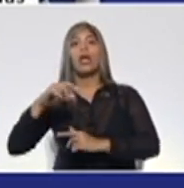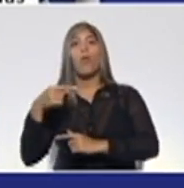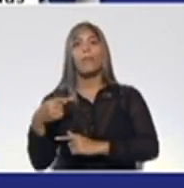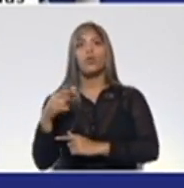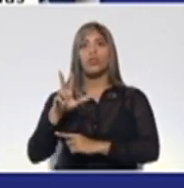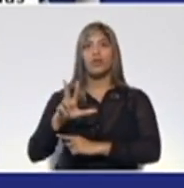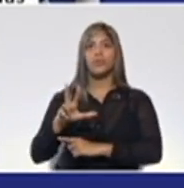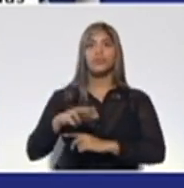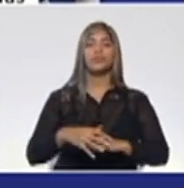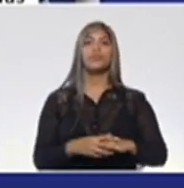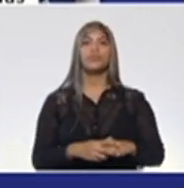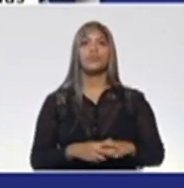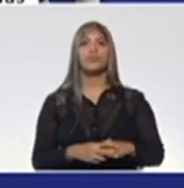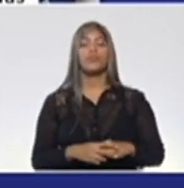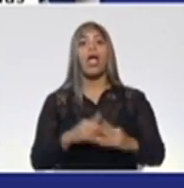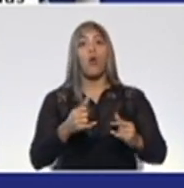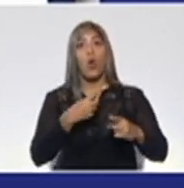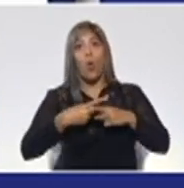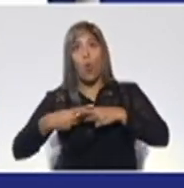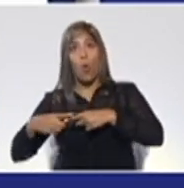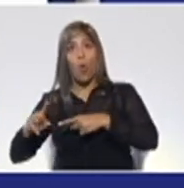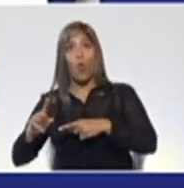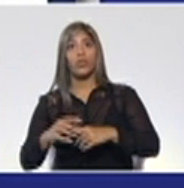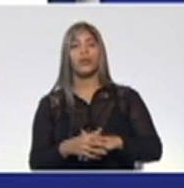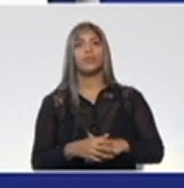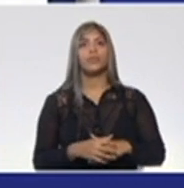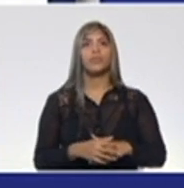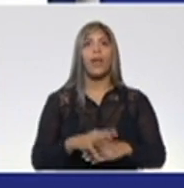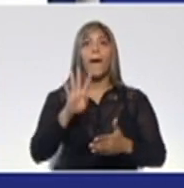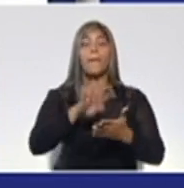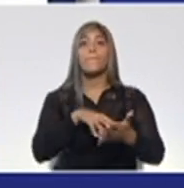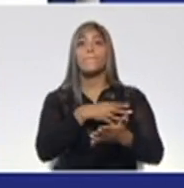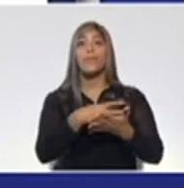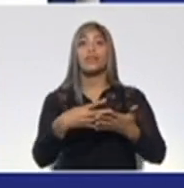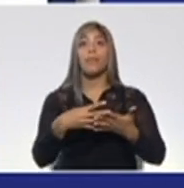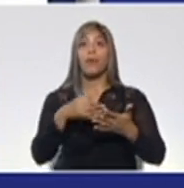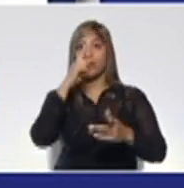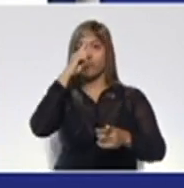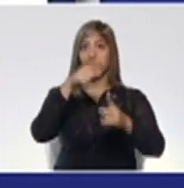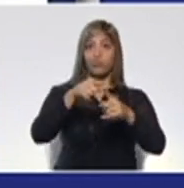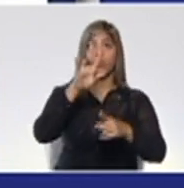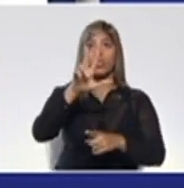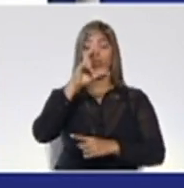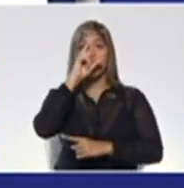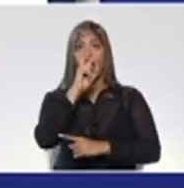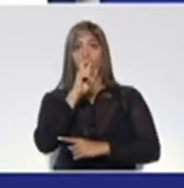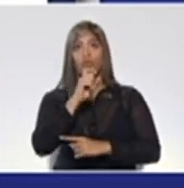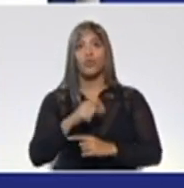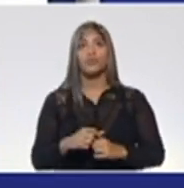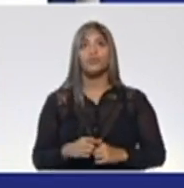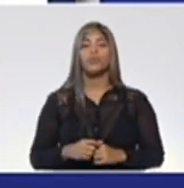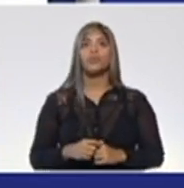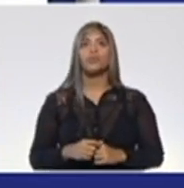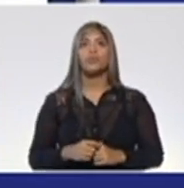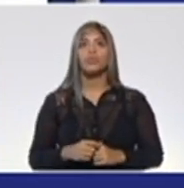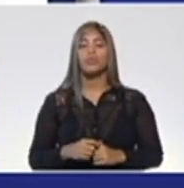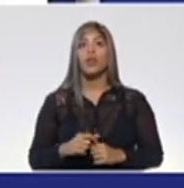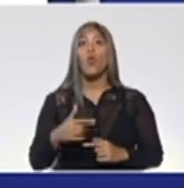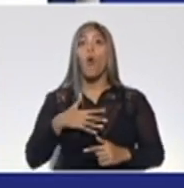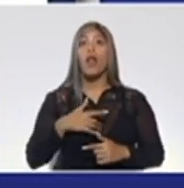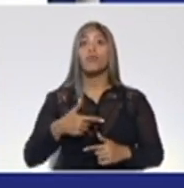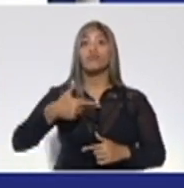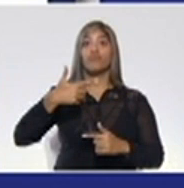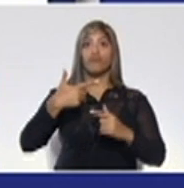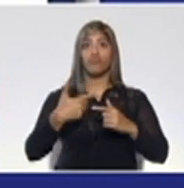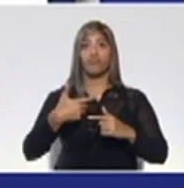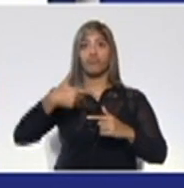0, menos 3. Continuemos con la matemática de tercer año, el radical de un radical. Nos encontramos